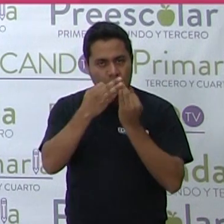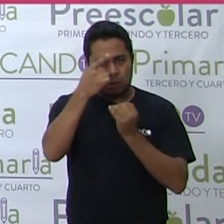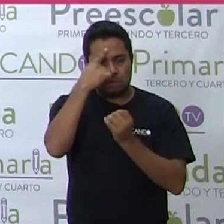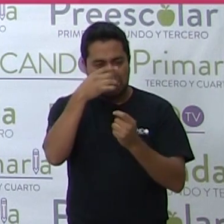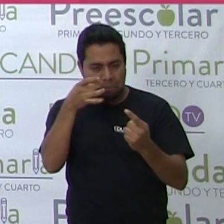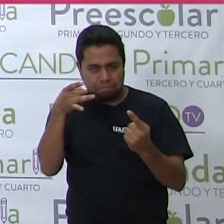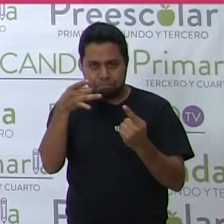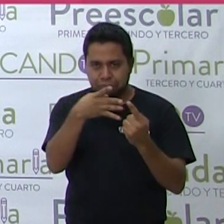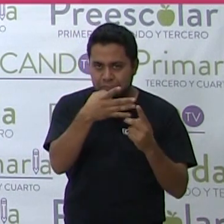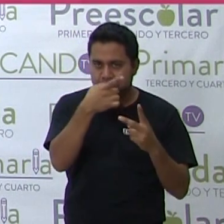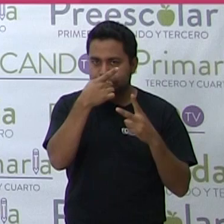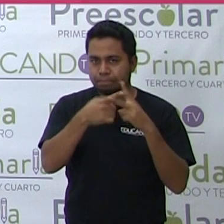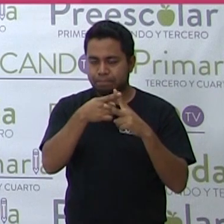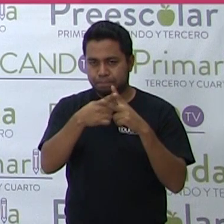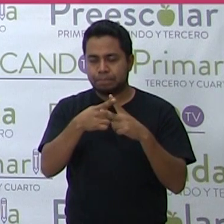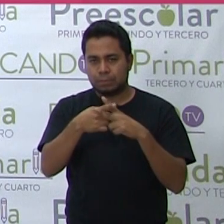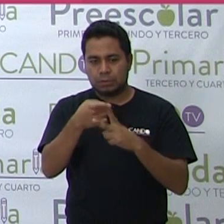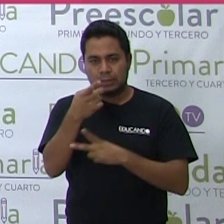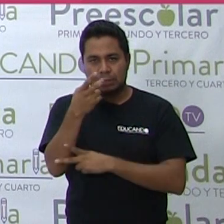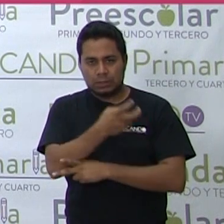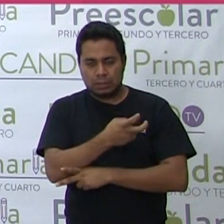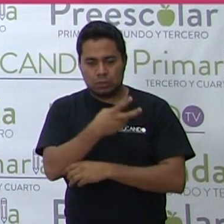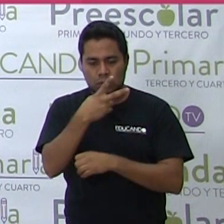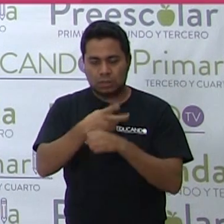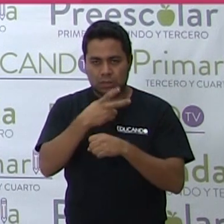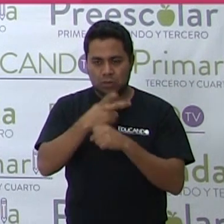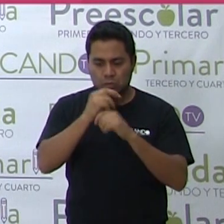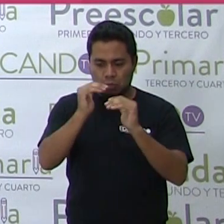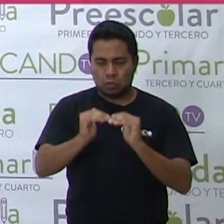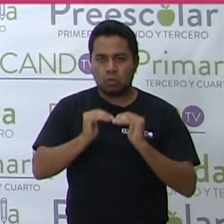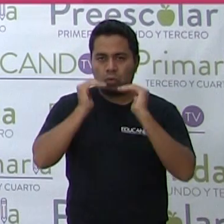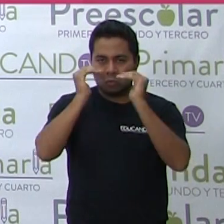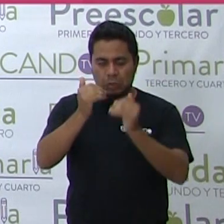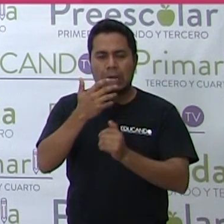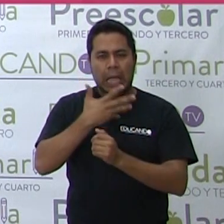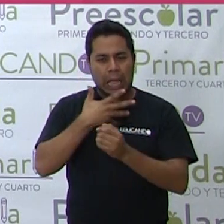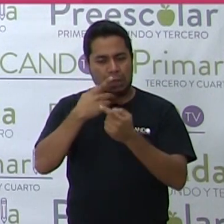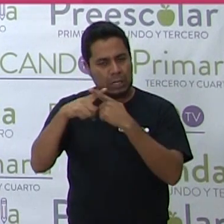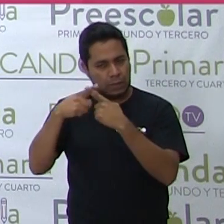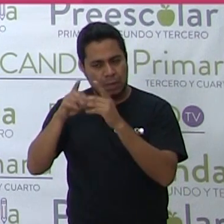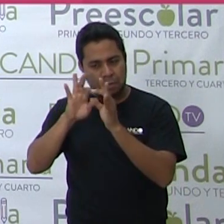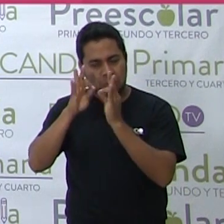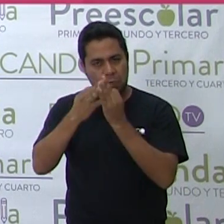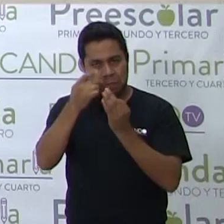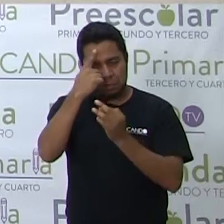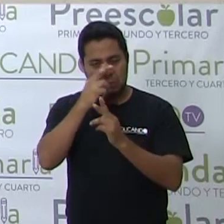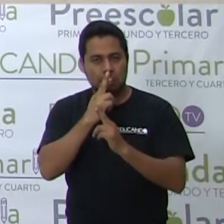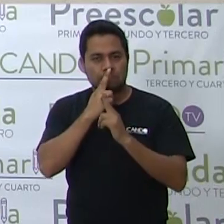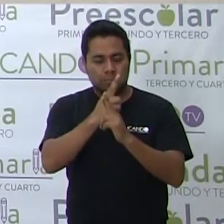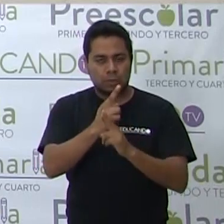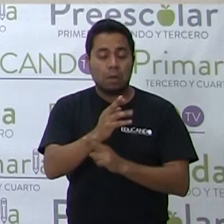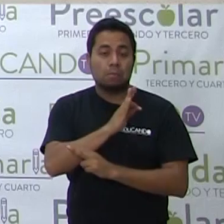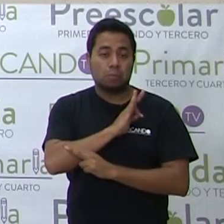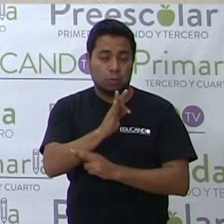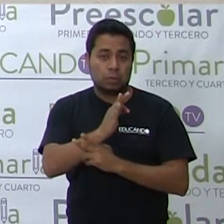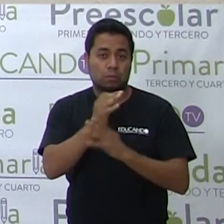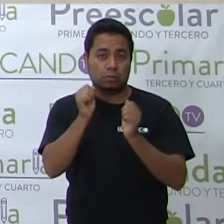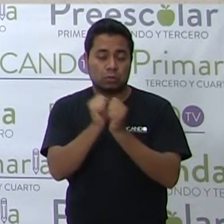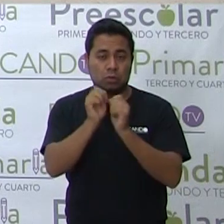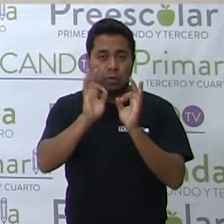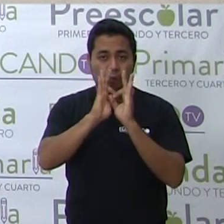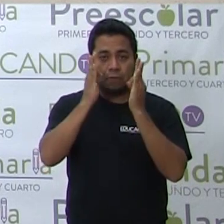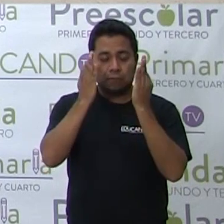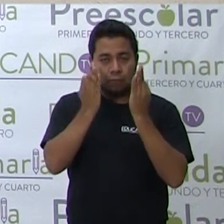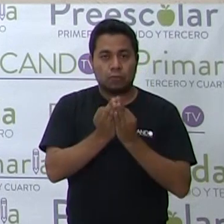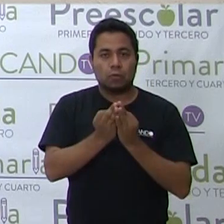resolver las ecuaciones de segundo grado o ecuaciones cuadráticas lo podemos resolver por el método